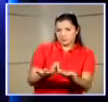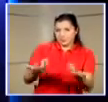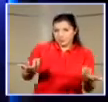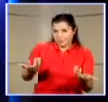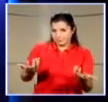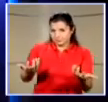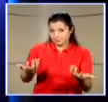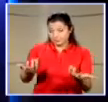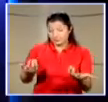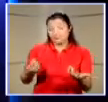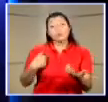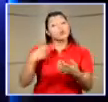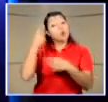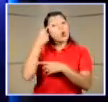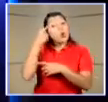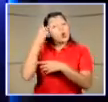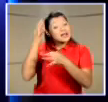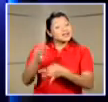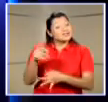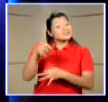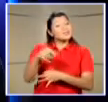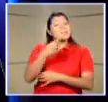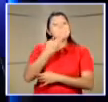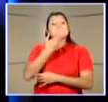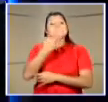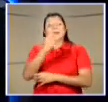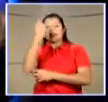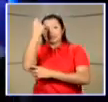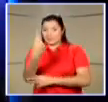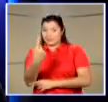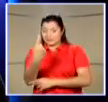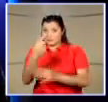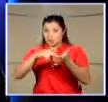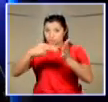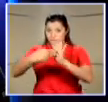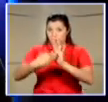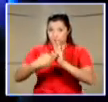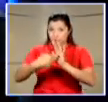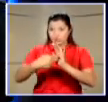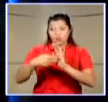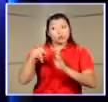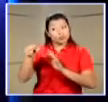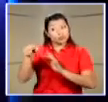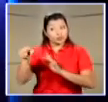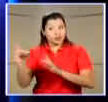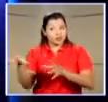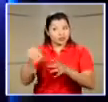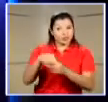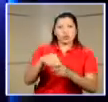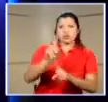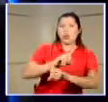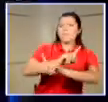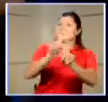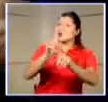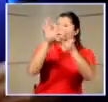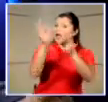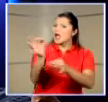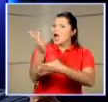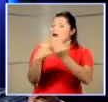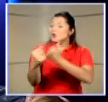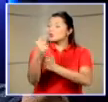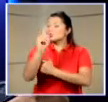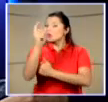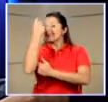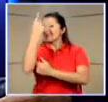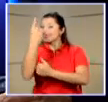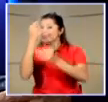¿verdad? Yo pienso que hay una satanización, no lo meto a ustedes, SUCAEP, pero me parece que hay una satanización del empleo